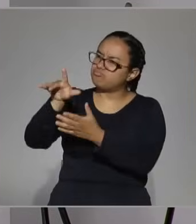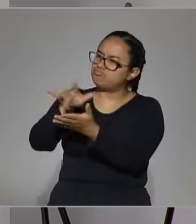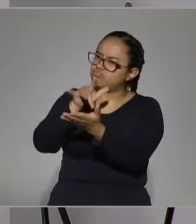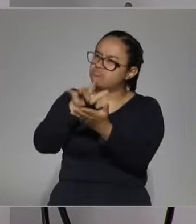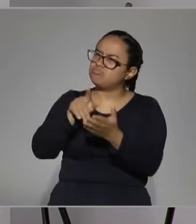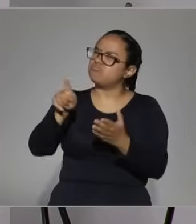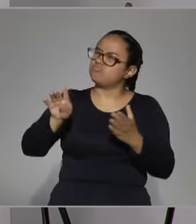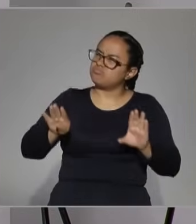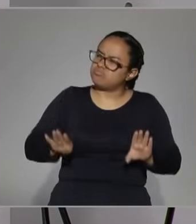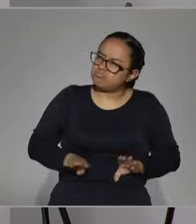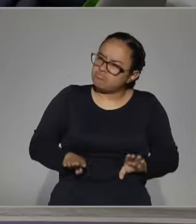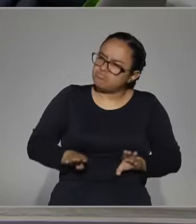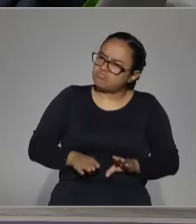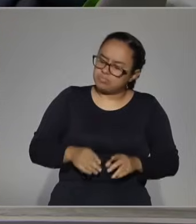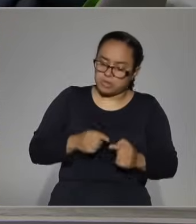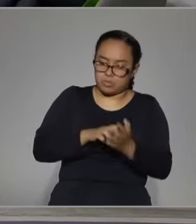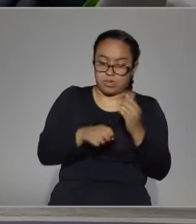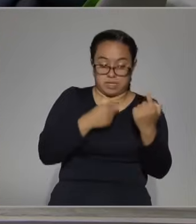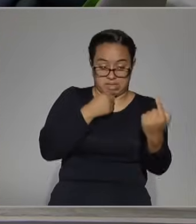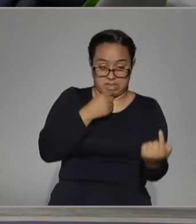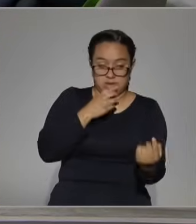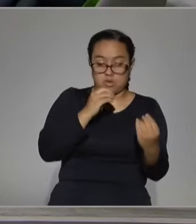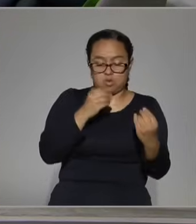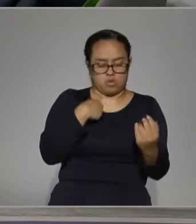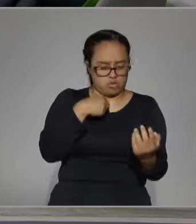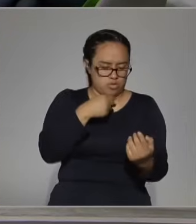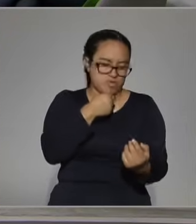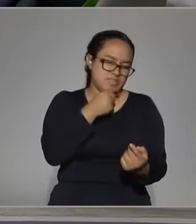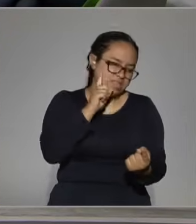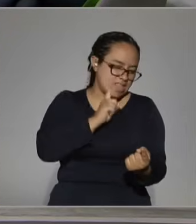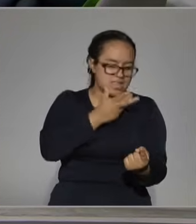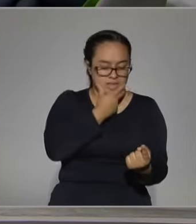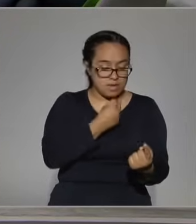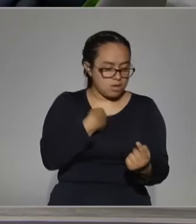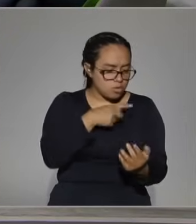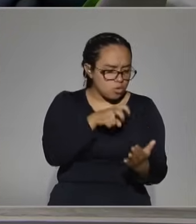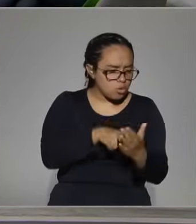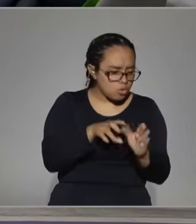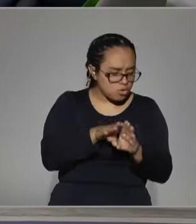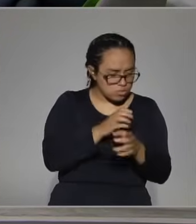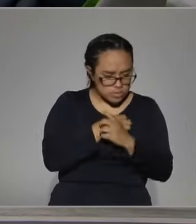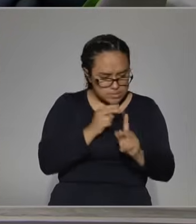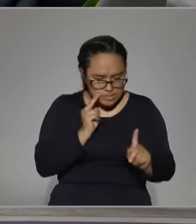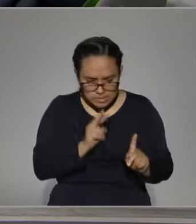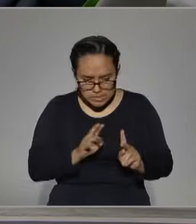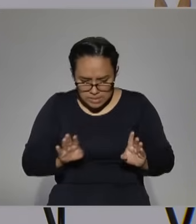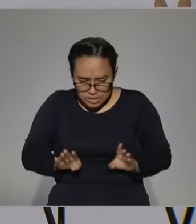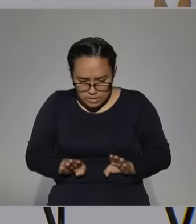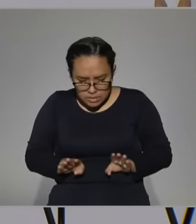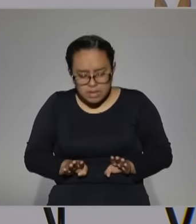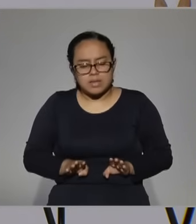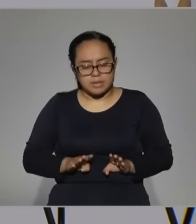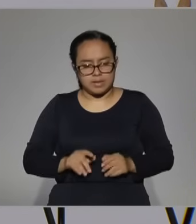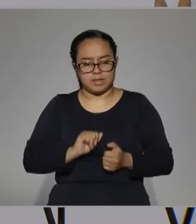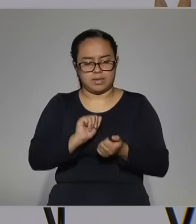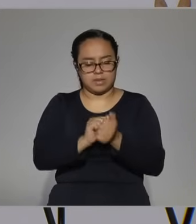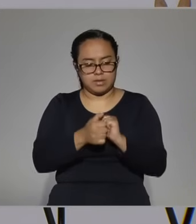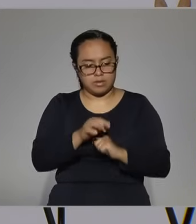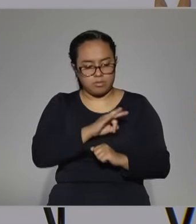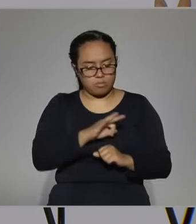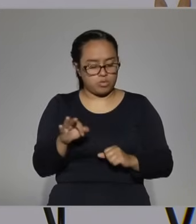las características de este niño o niña que estoy educando, y a partir de eso, entonces empezar a